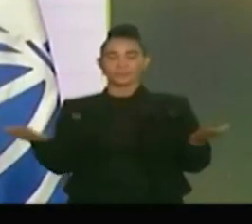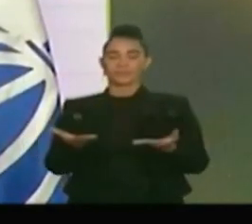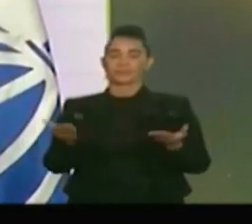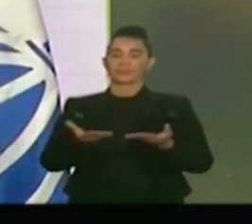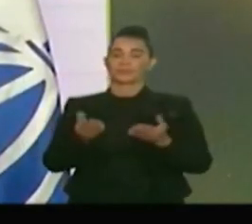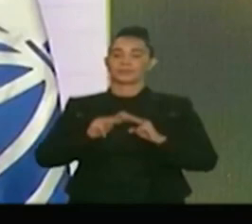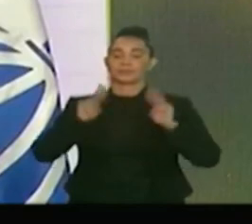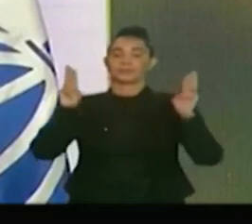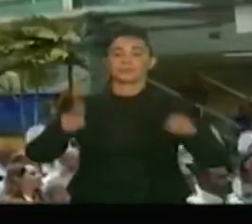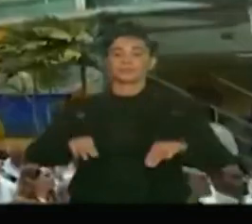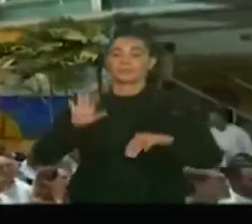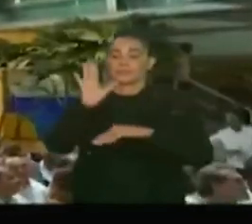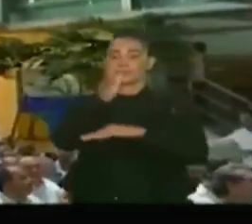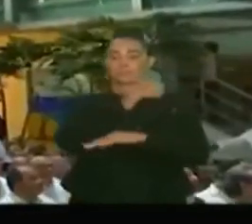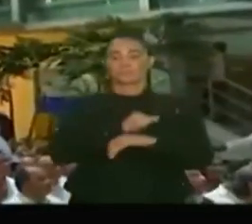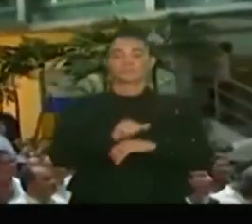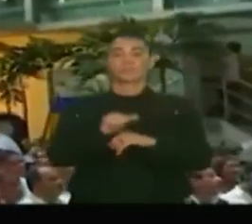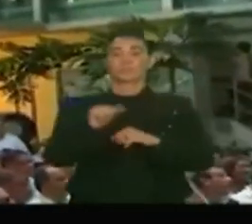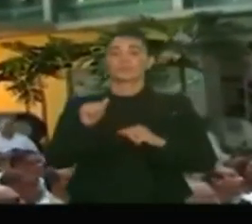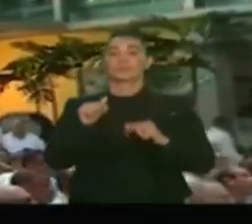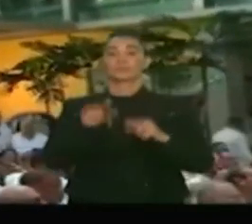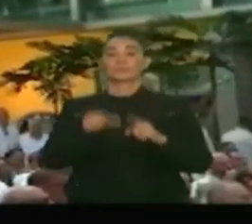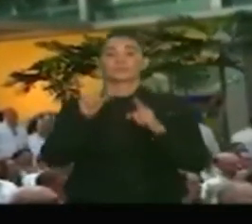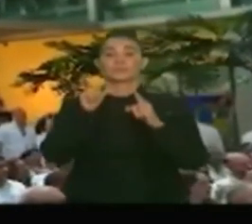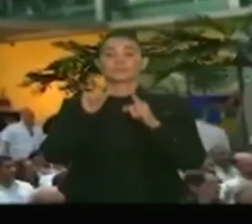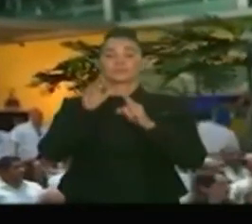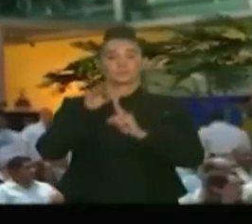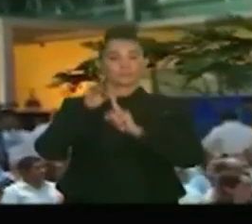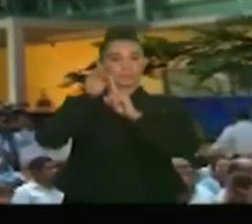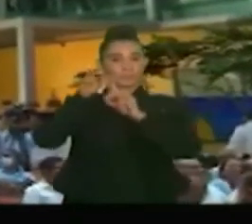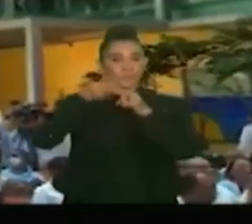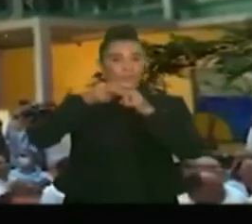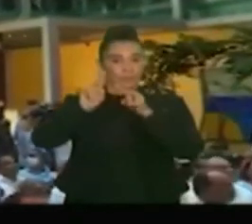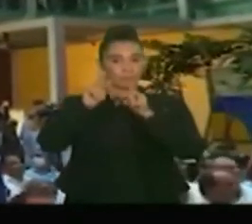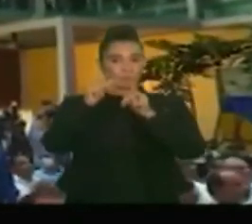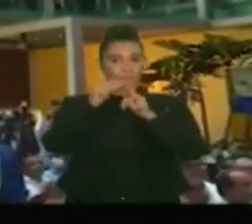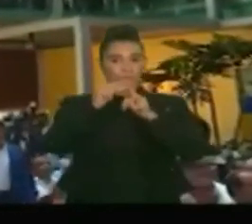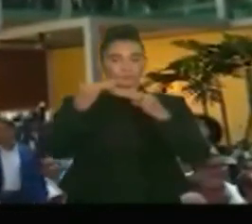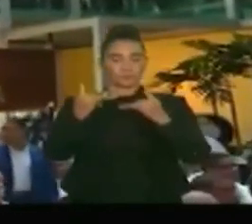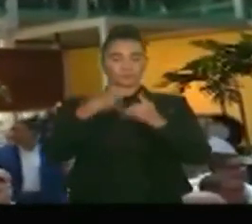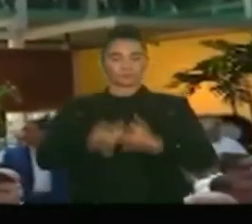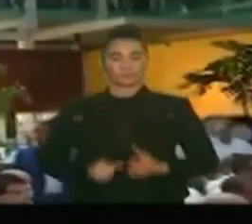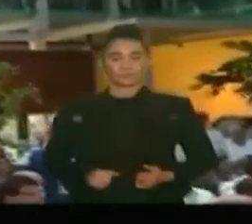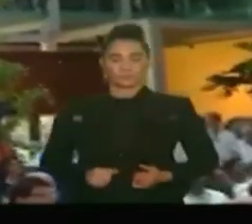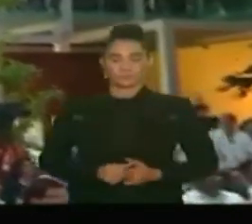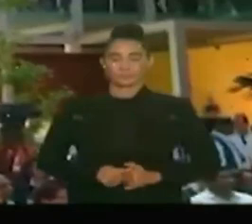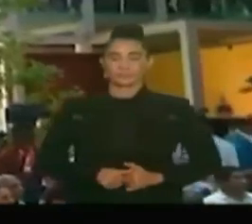del Ministerio de Medio Ambiente. Yo voy a ser especialmente breve en el día de hoy.